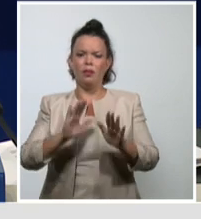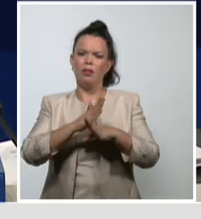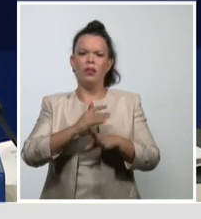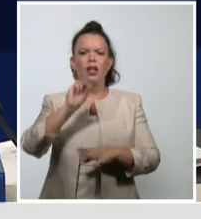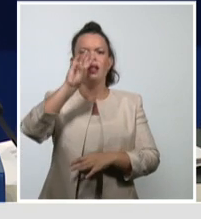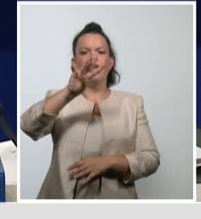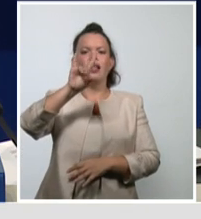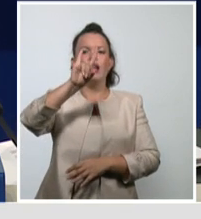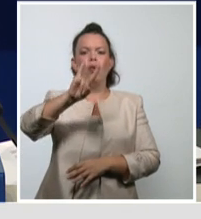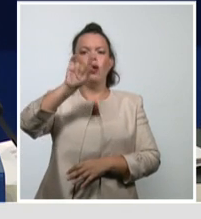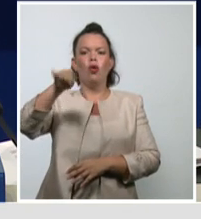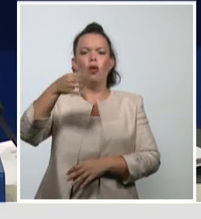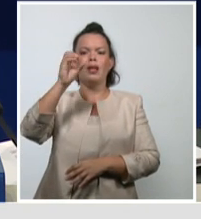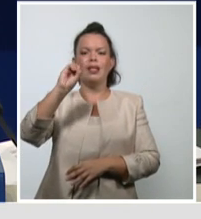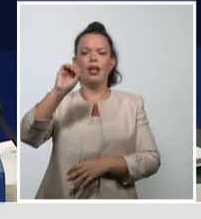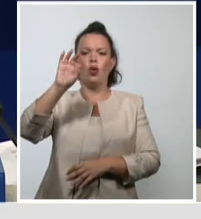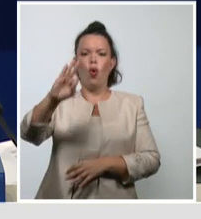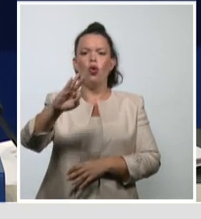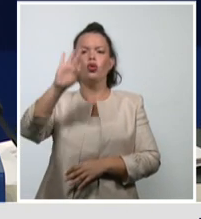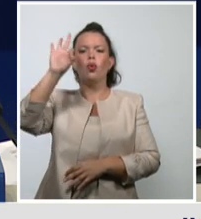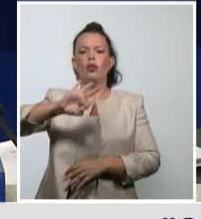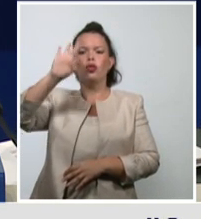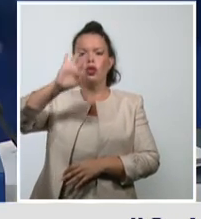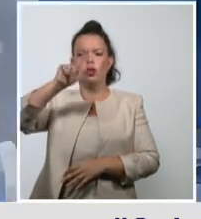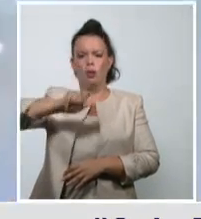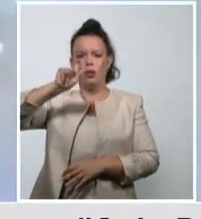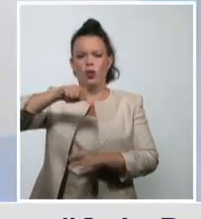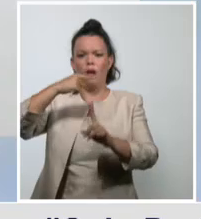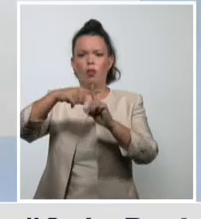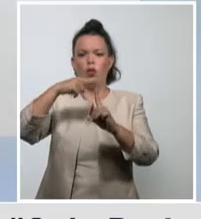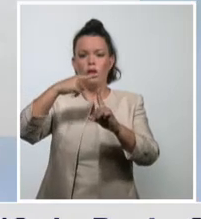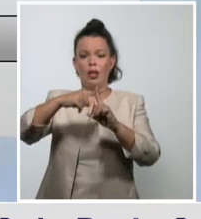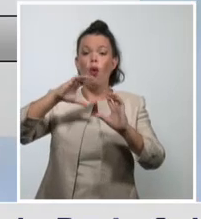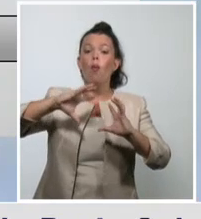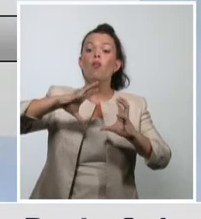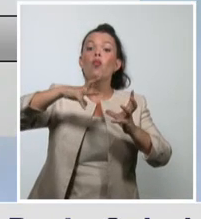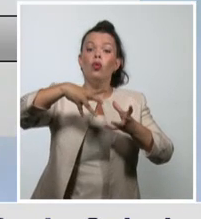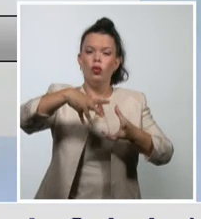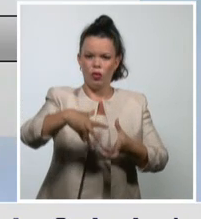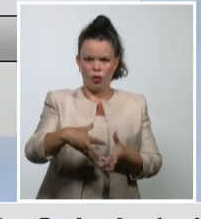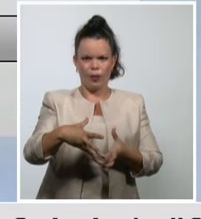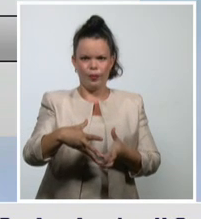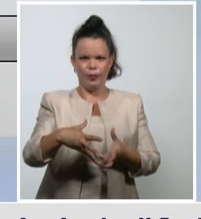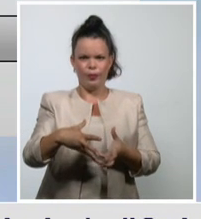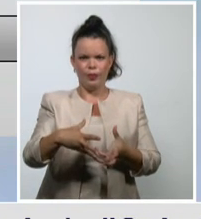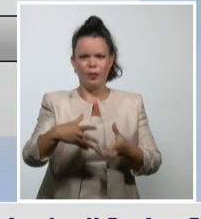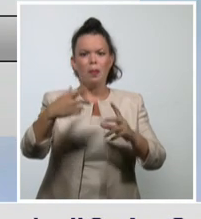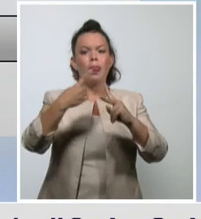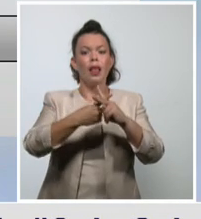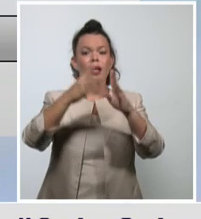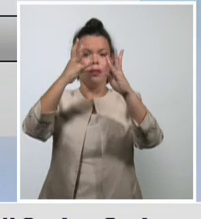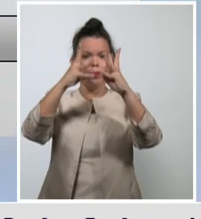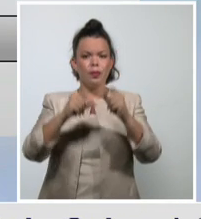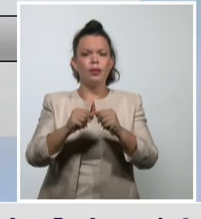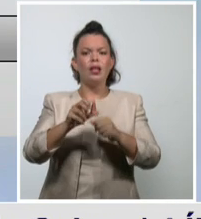39,08% de los casos confirmados en el mundo. Y acumula